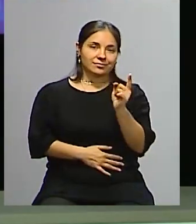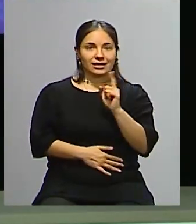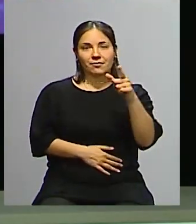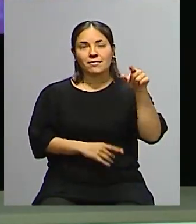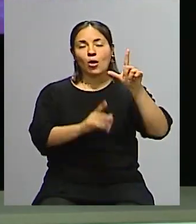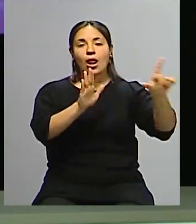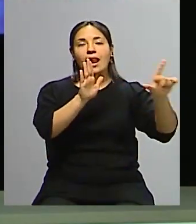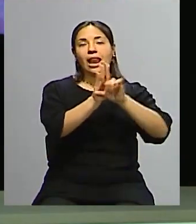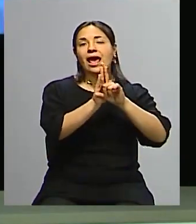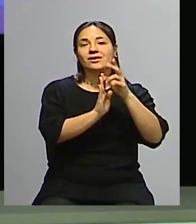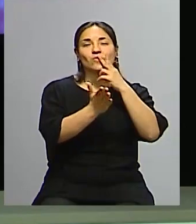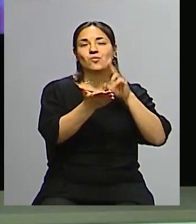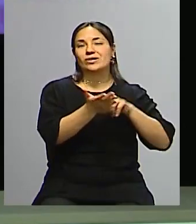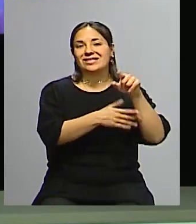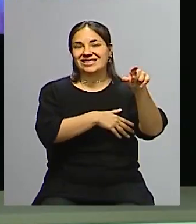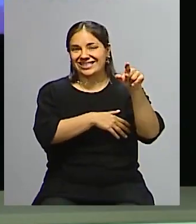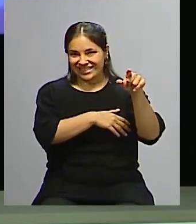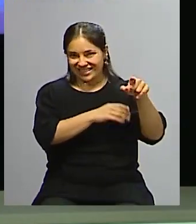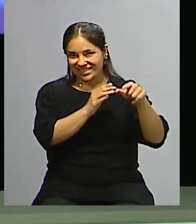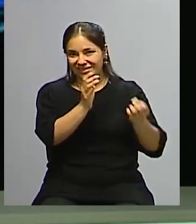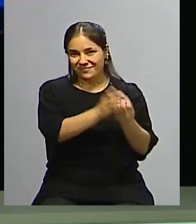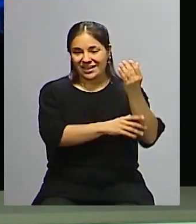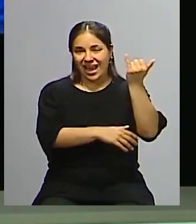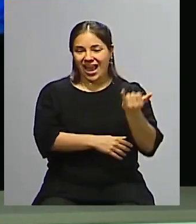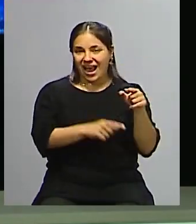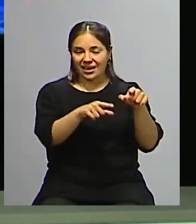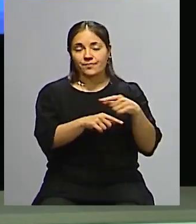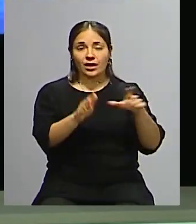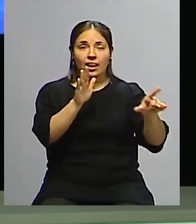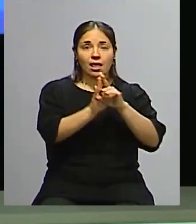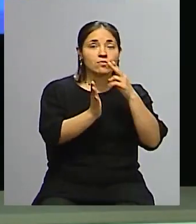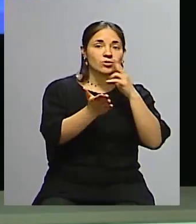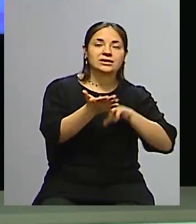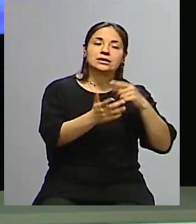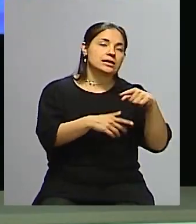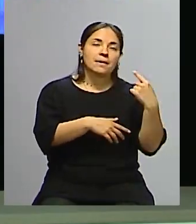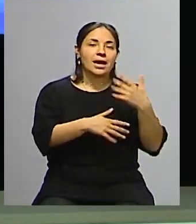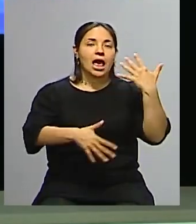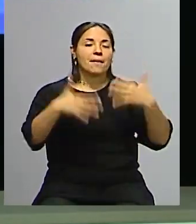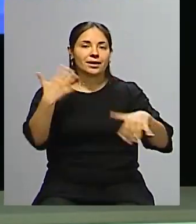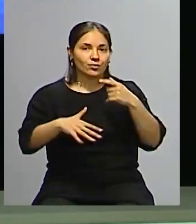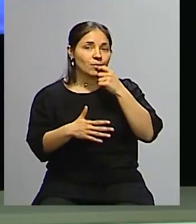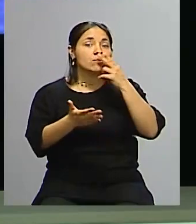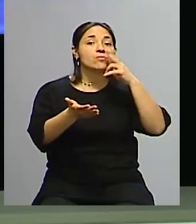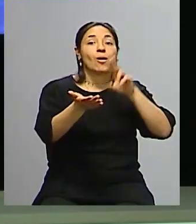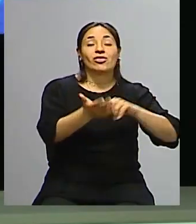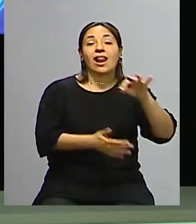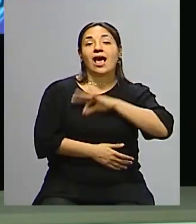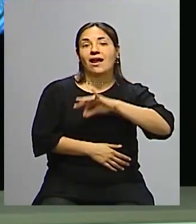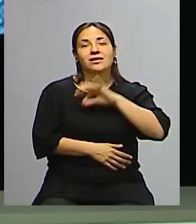leyes impositivas. Bien. Las leyes impositivas que se van creando siempre por emergencia, como impuesto a la ganancia, y quedan durante toda la